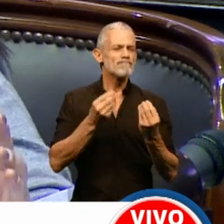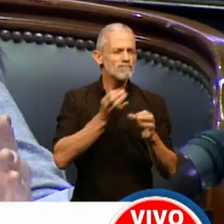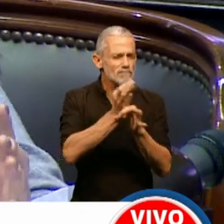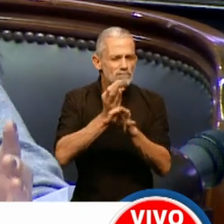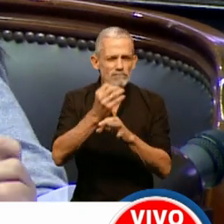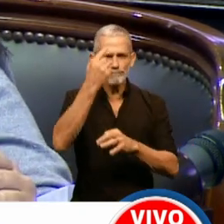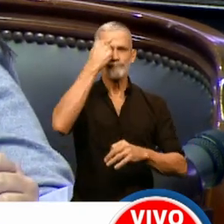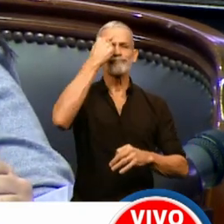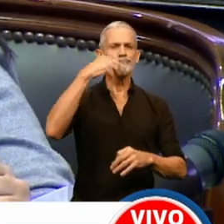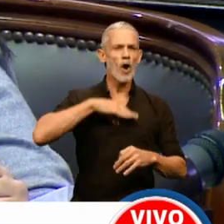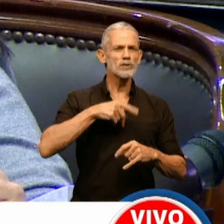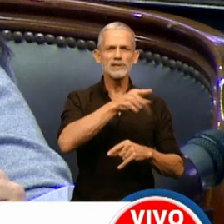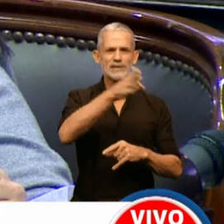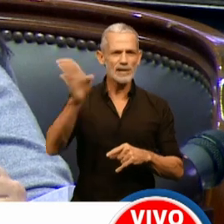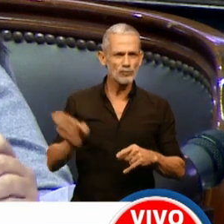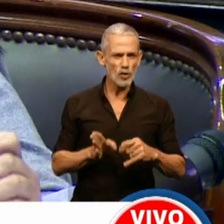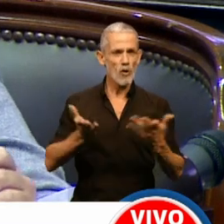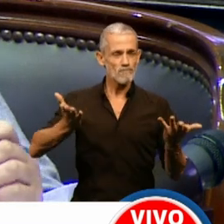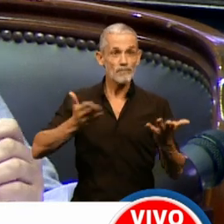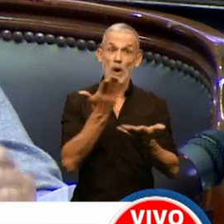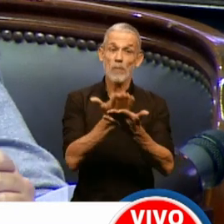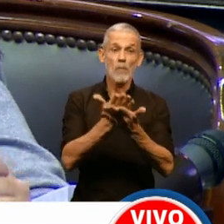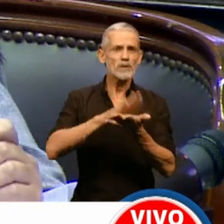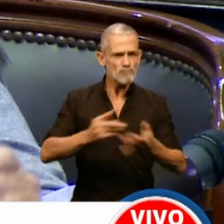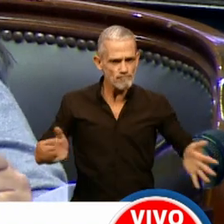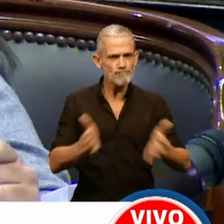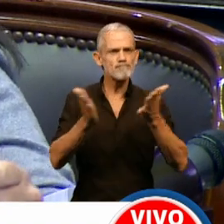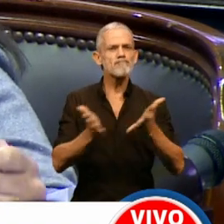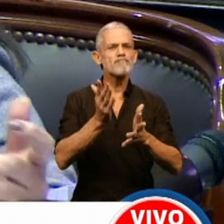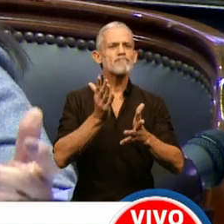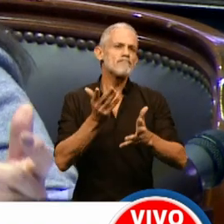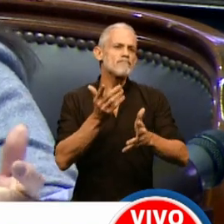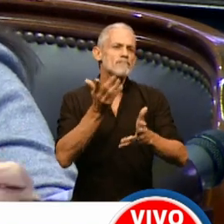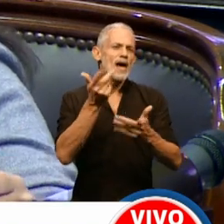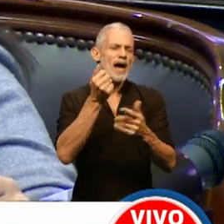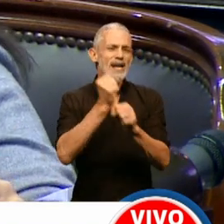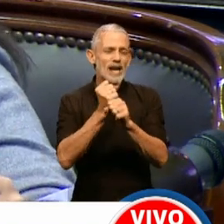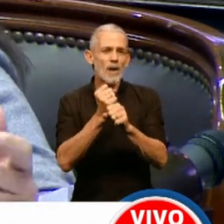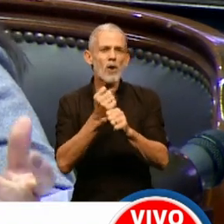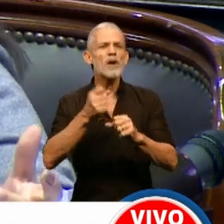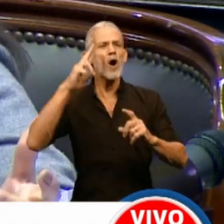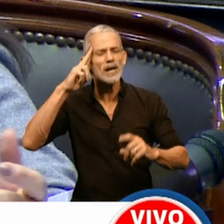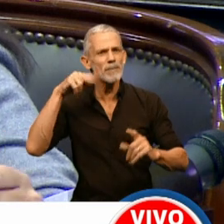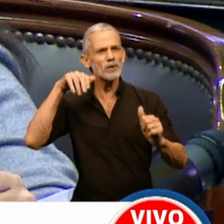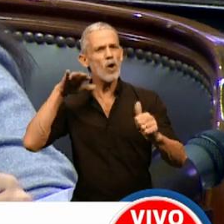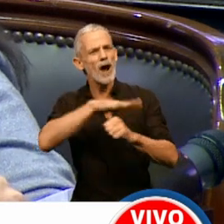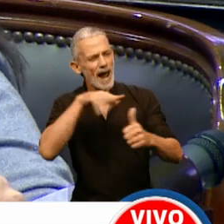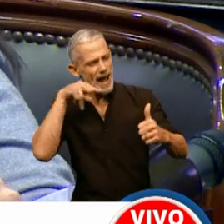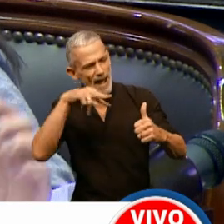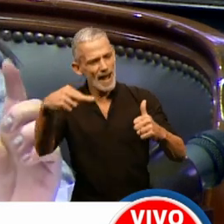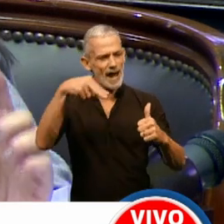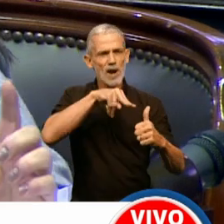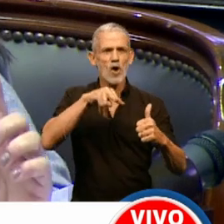que promueve la propuesta de impulsar el trabajo con perspectiva de género y de diversidad sexual